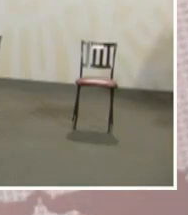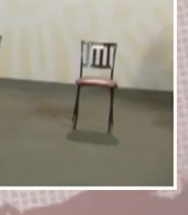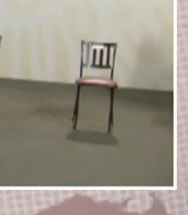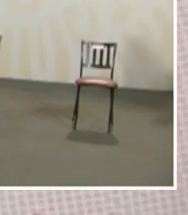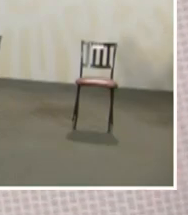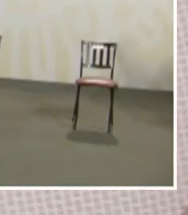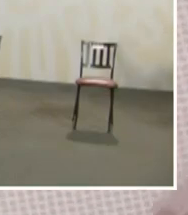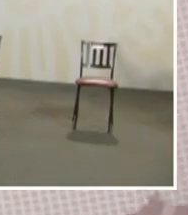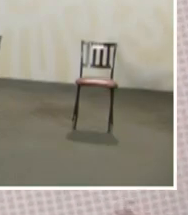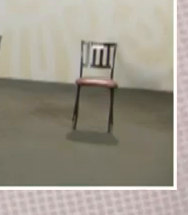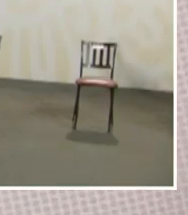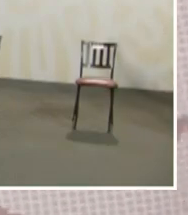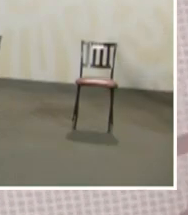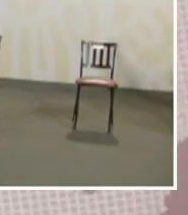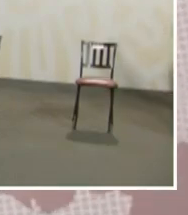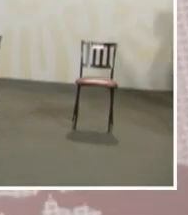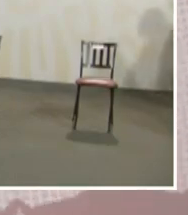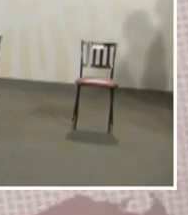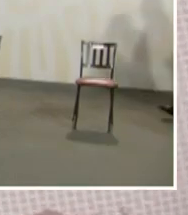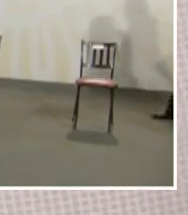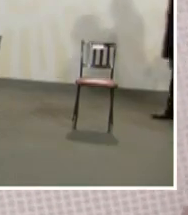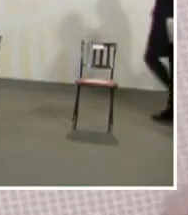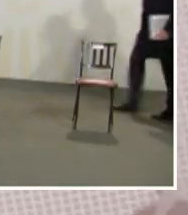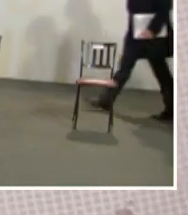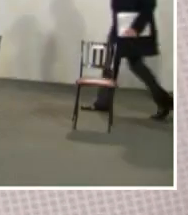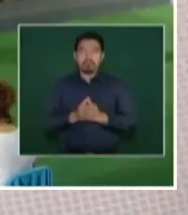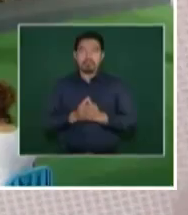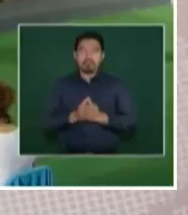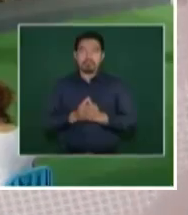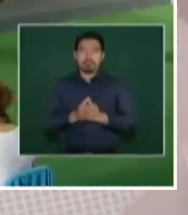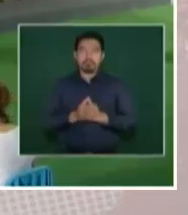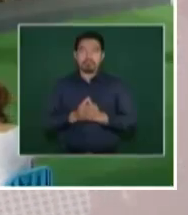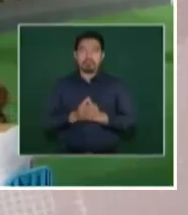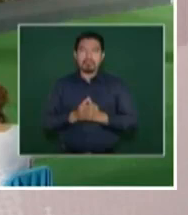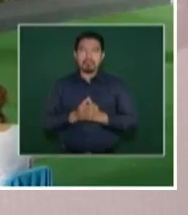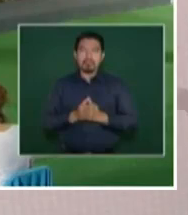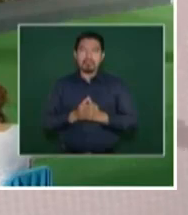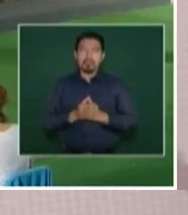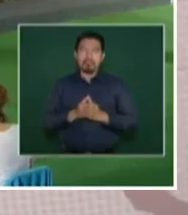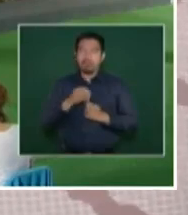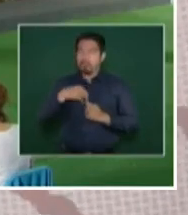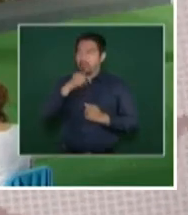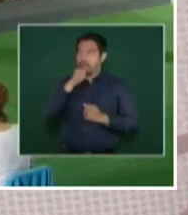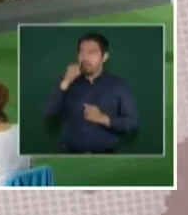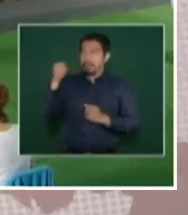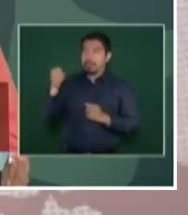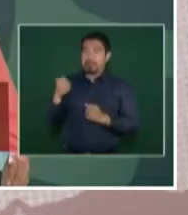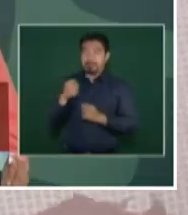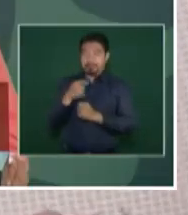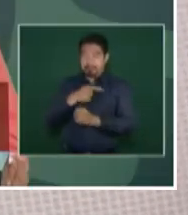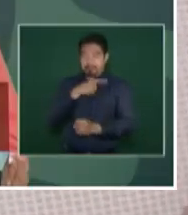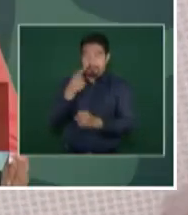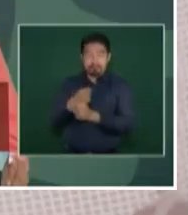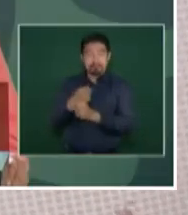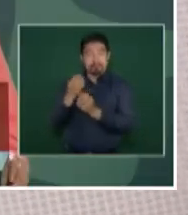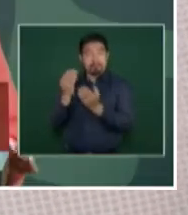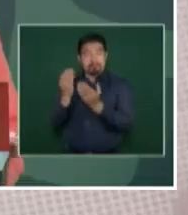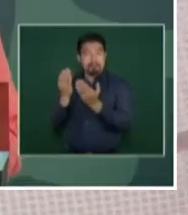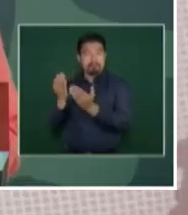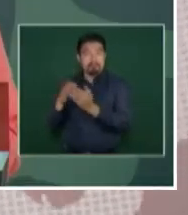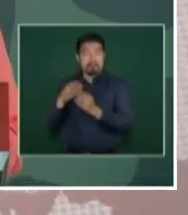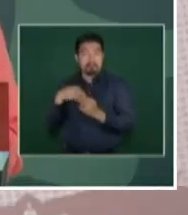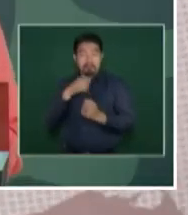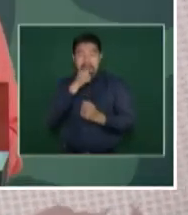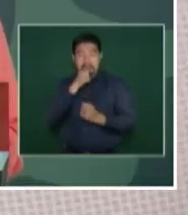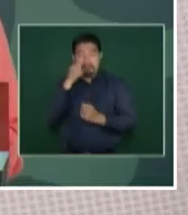3 horas, a su público y a nosotros los comunicadores. La verdad, Venus. A mí, yo estoy de acuerdo contigo, Eduardo.